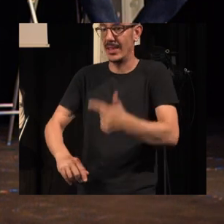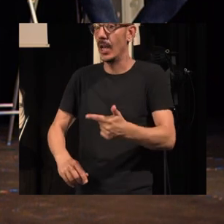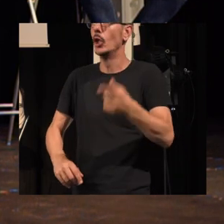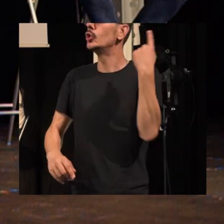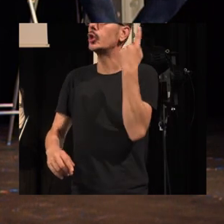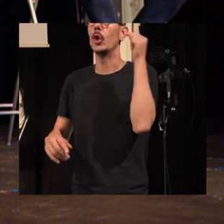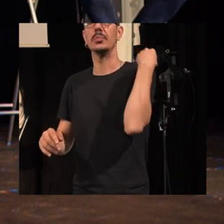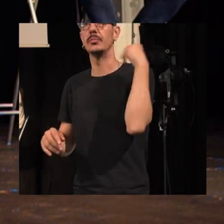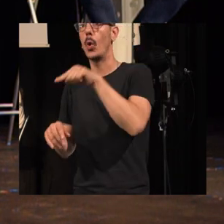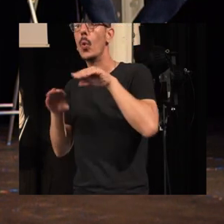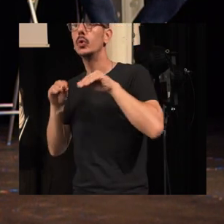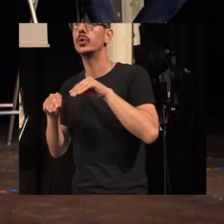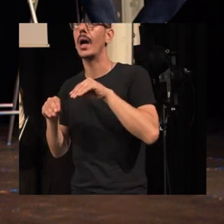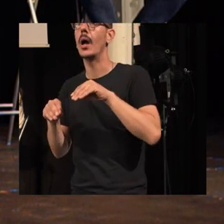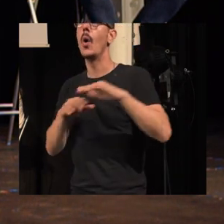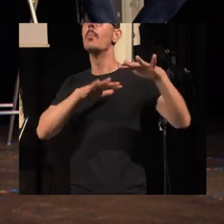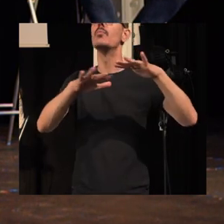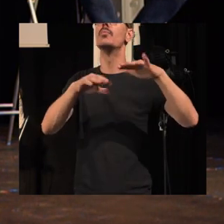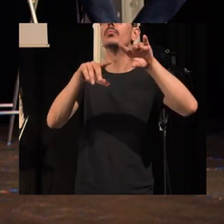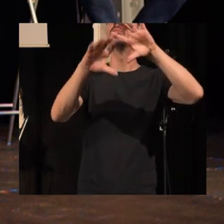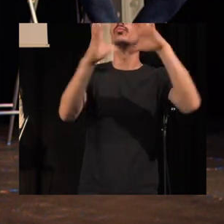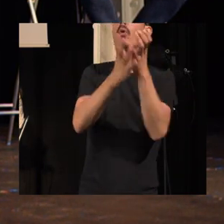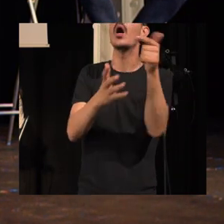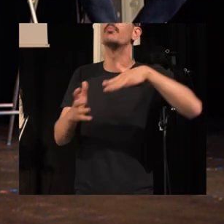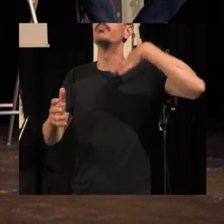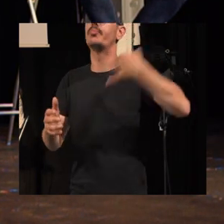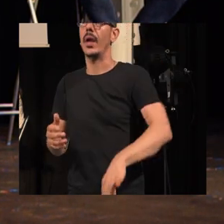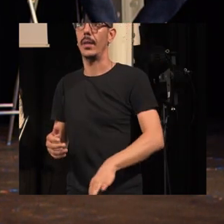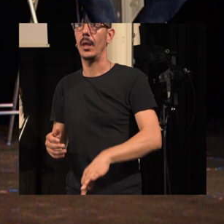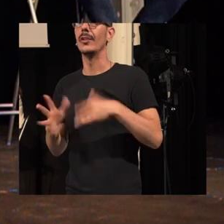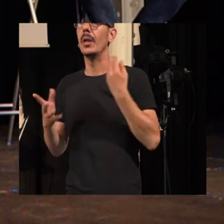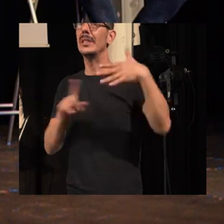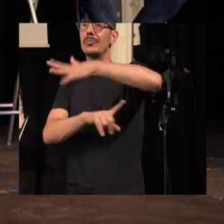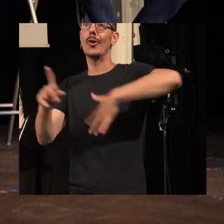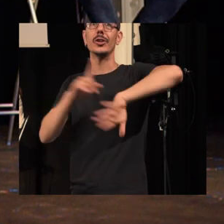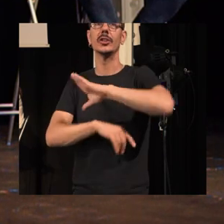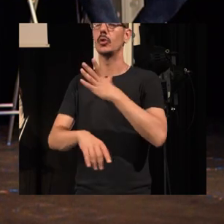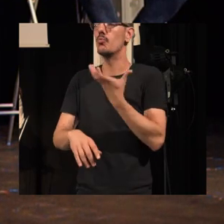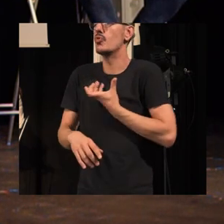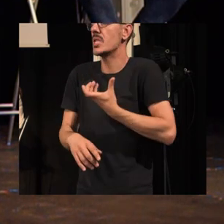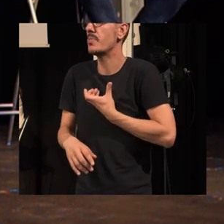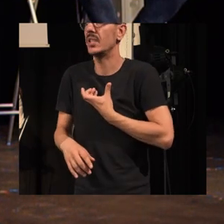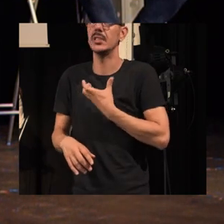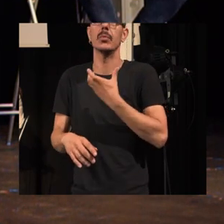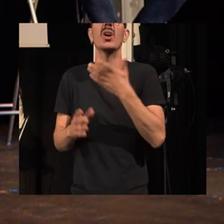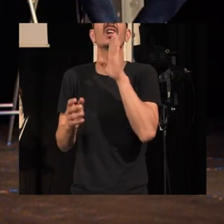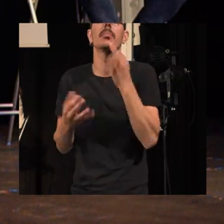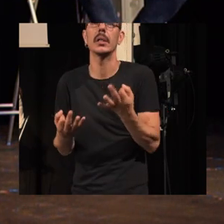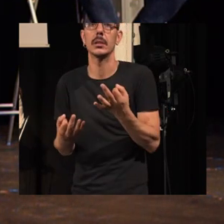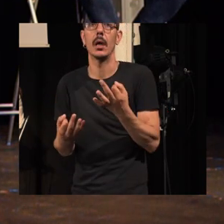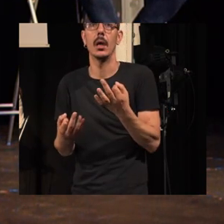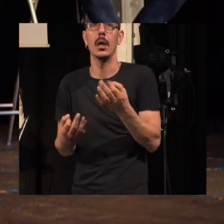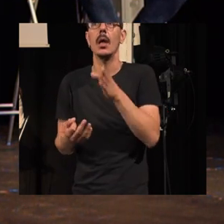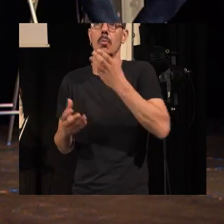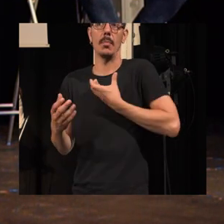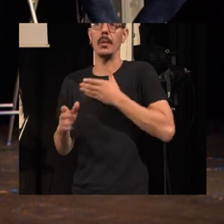en ese contexto, ¿qué pasa con el municipalismo, que significa la participación ciudadana en las